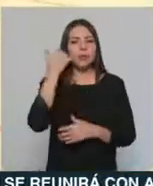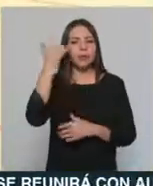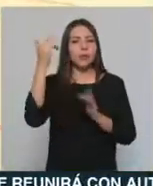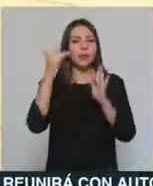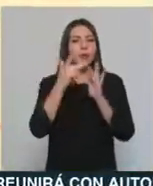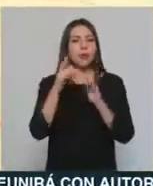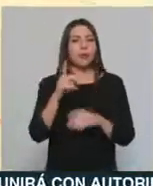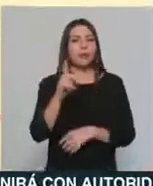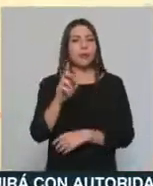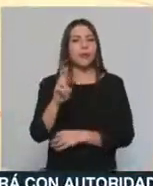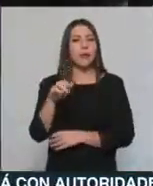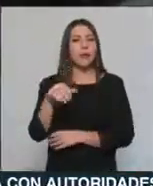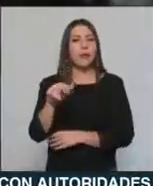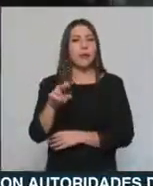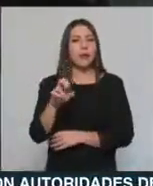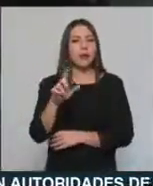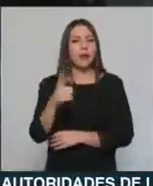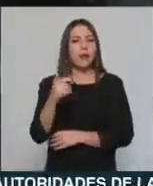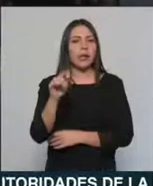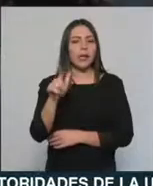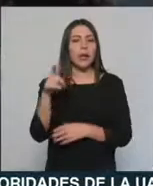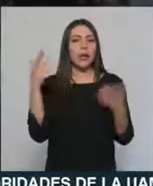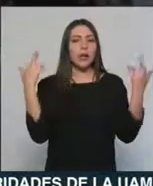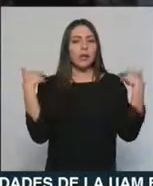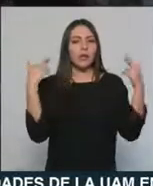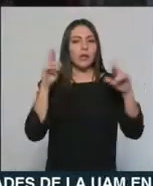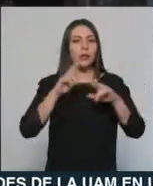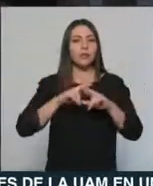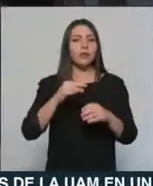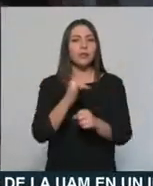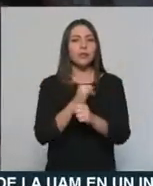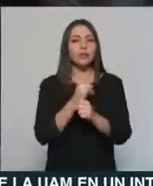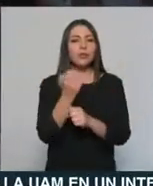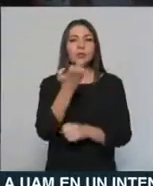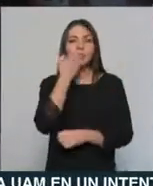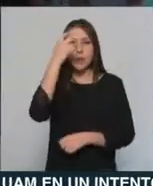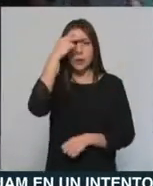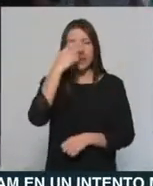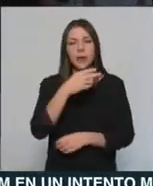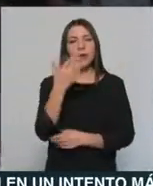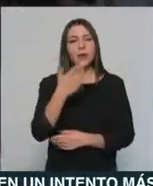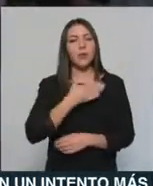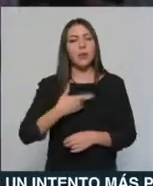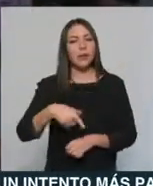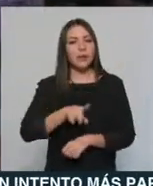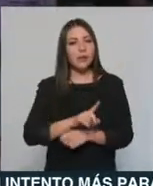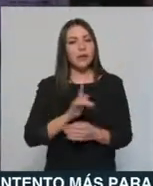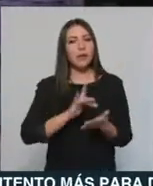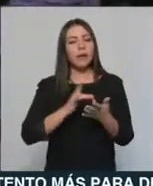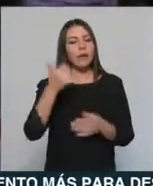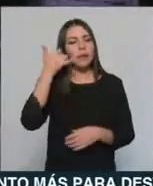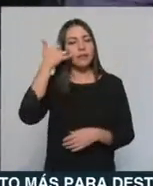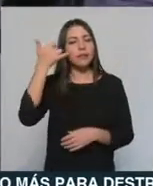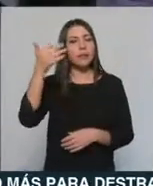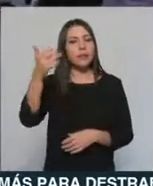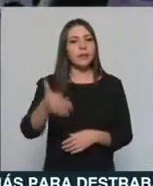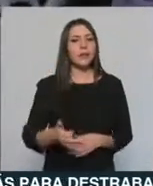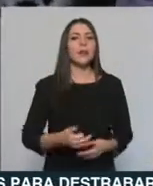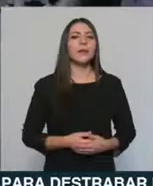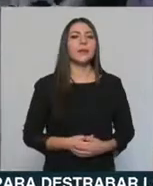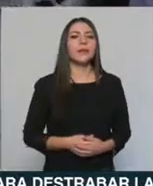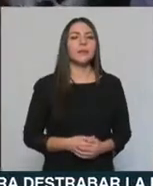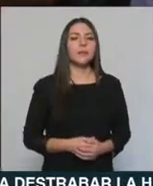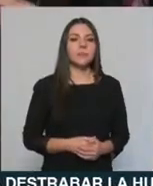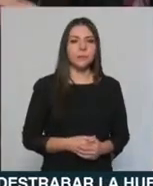Manuel Gil Antón. Él es profesor investigador del Colegio de México. Muy buenos días, doctor. Gracias por atender nuestra llamada.